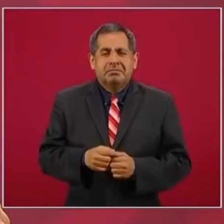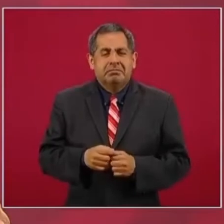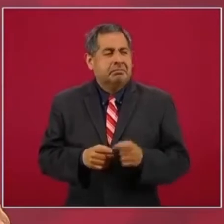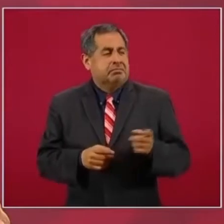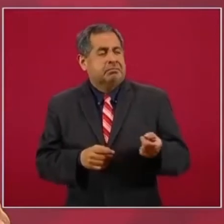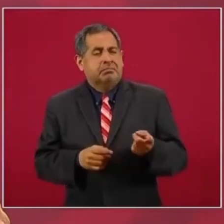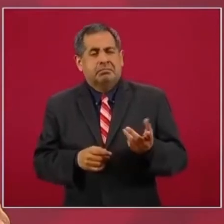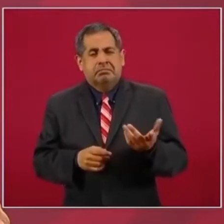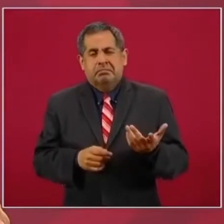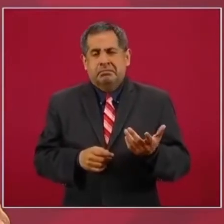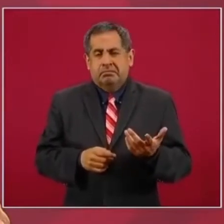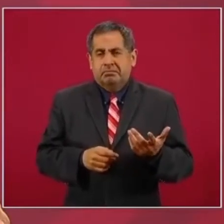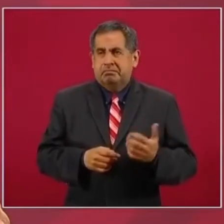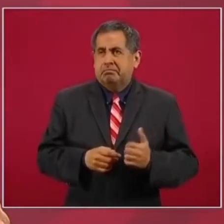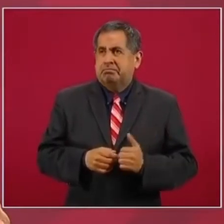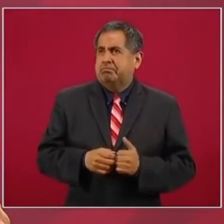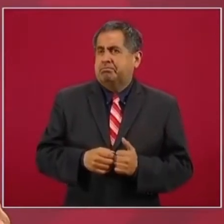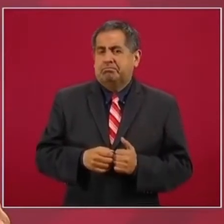tan